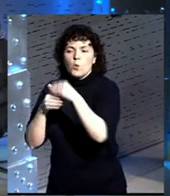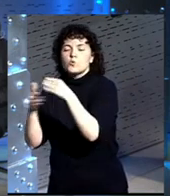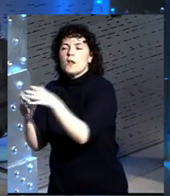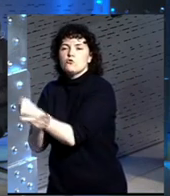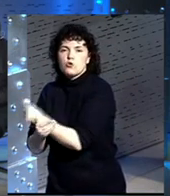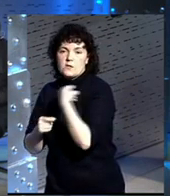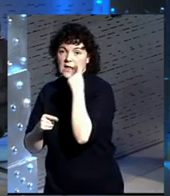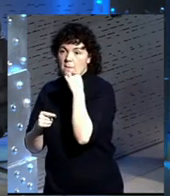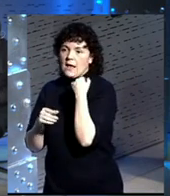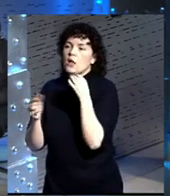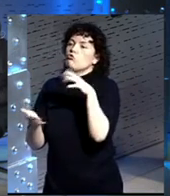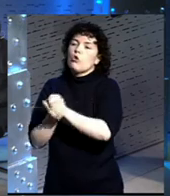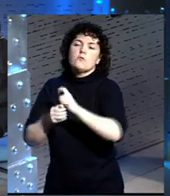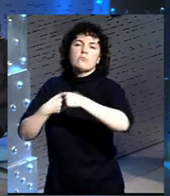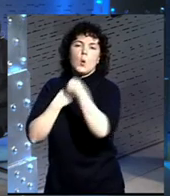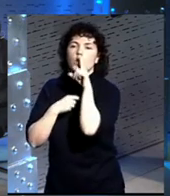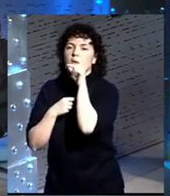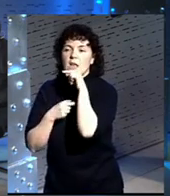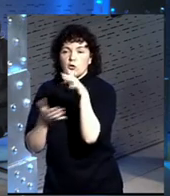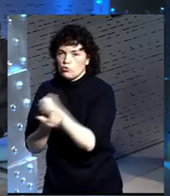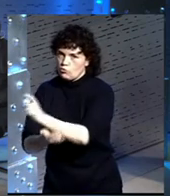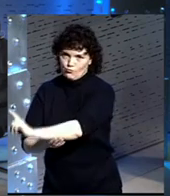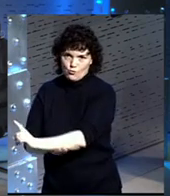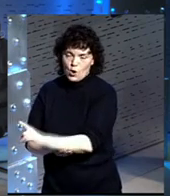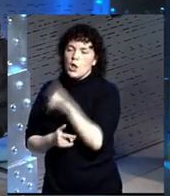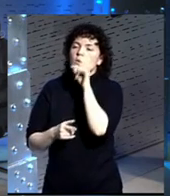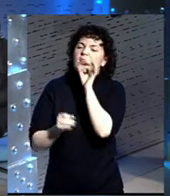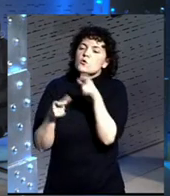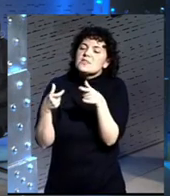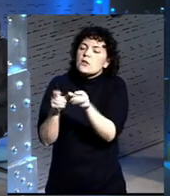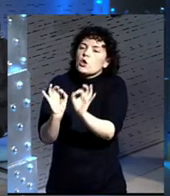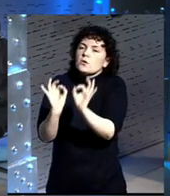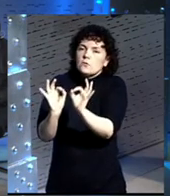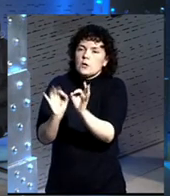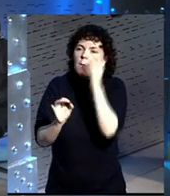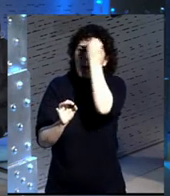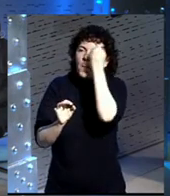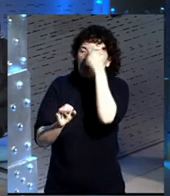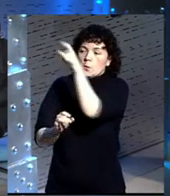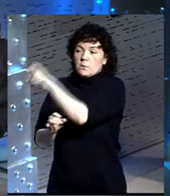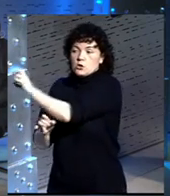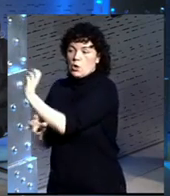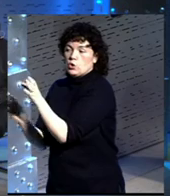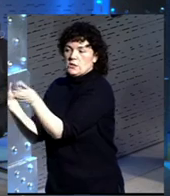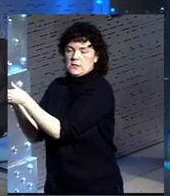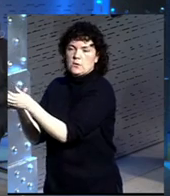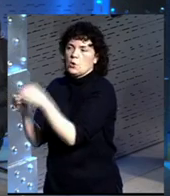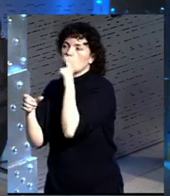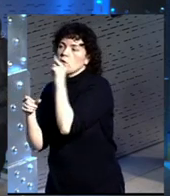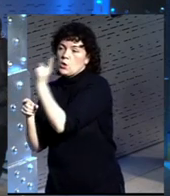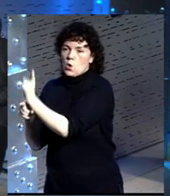banca son tuiteros. Sí. Entonces, no sé si los tuiteros son un sector concreto que tiene una opinión concreta distinta o no de la que tiene el cliente que no es